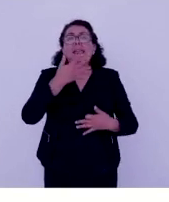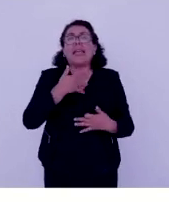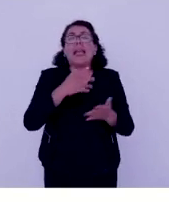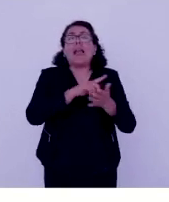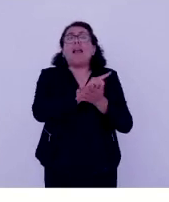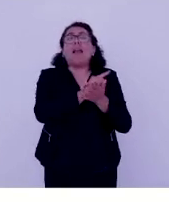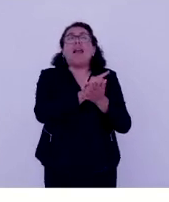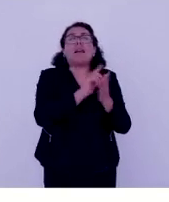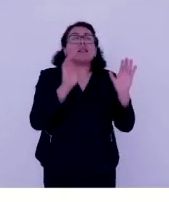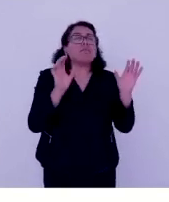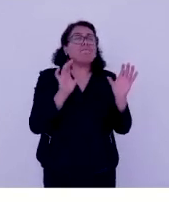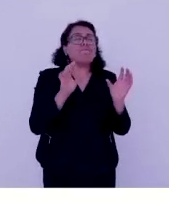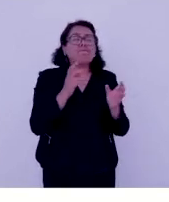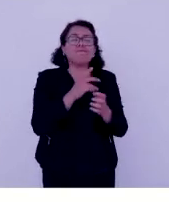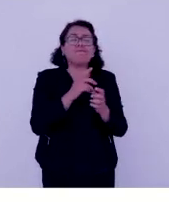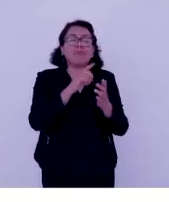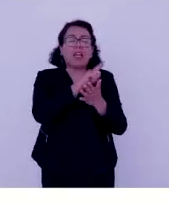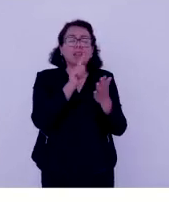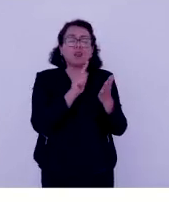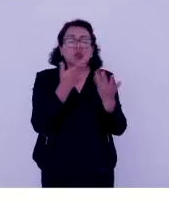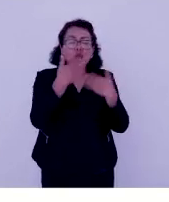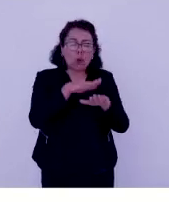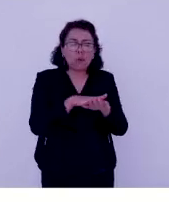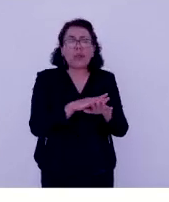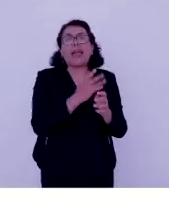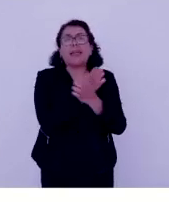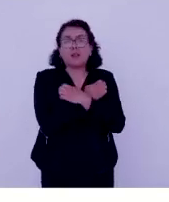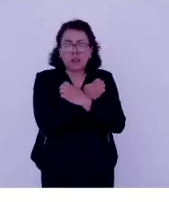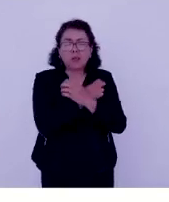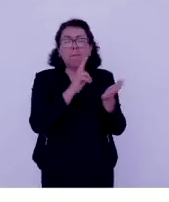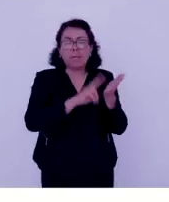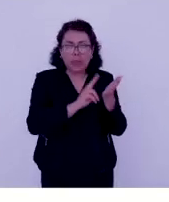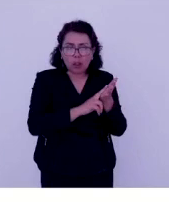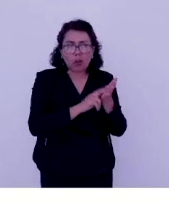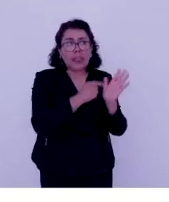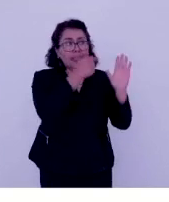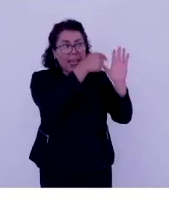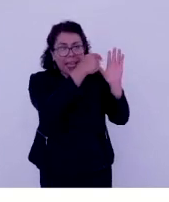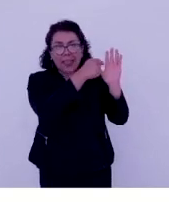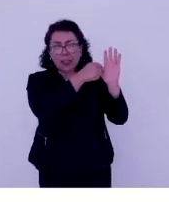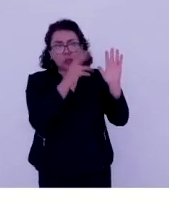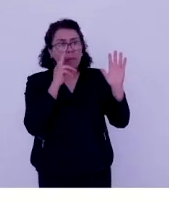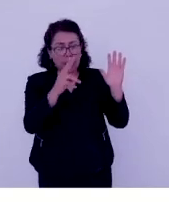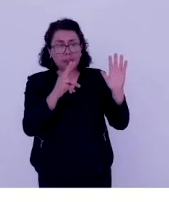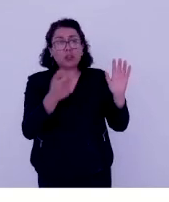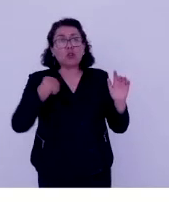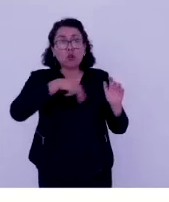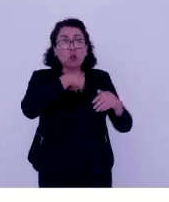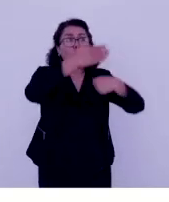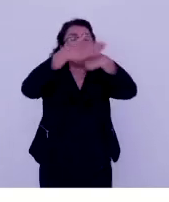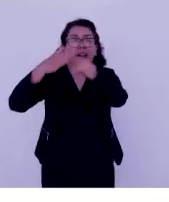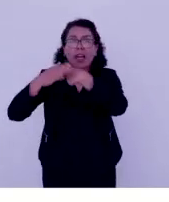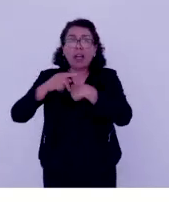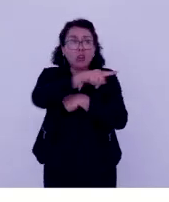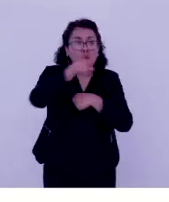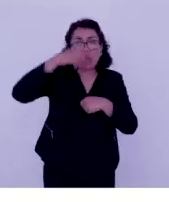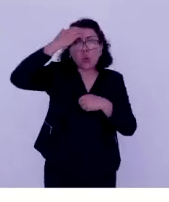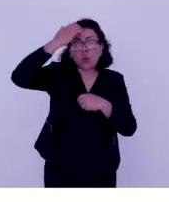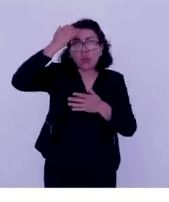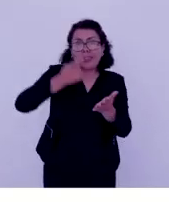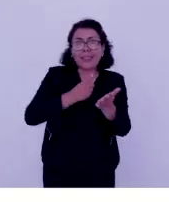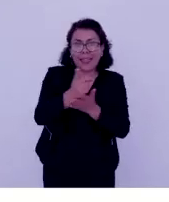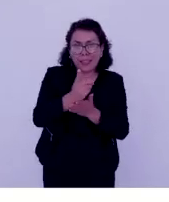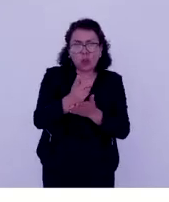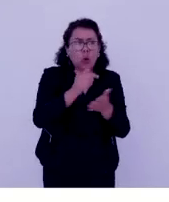promueven un principio o valor de la función jurisdiccional de igual forma tenemos la campaña conoce tus derechos consistente en dar a